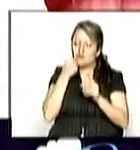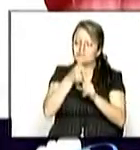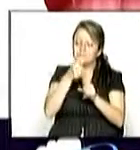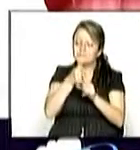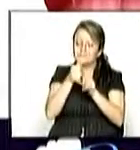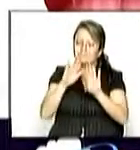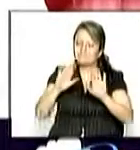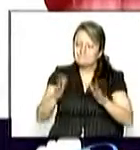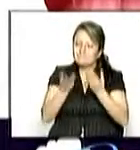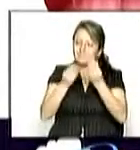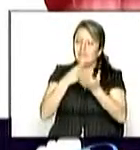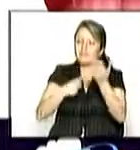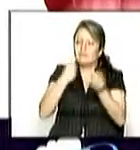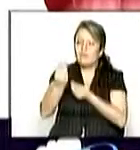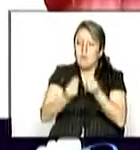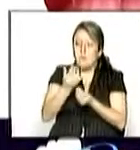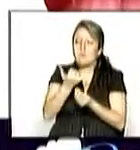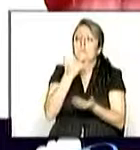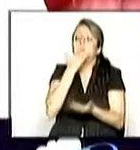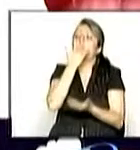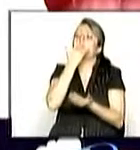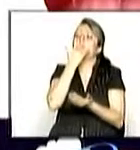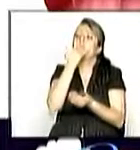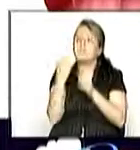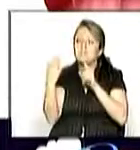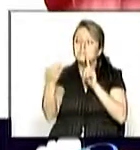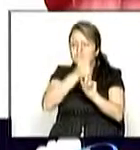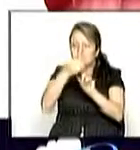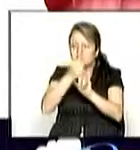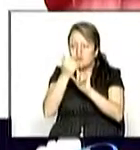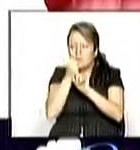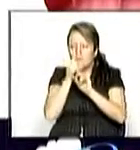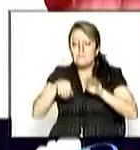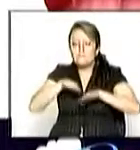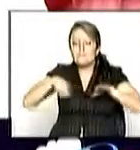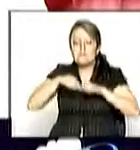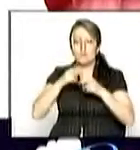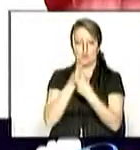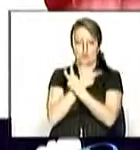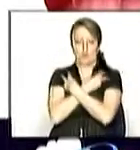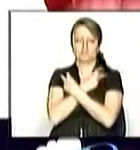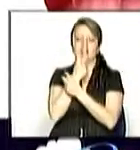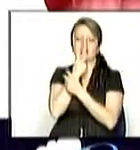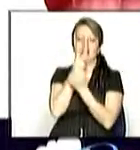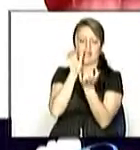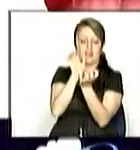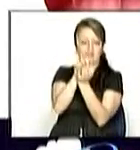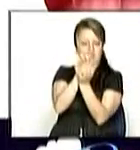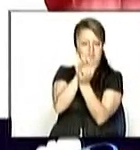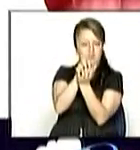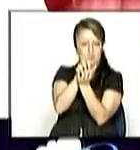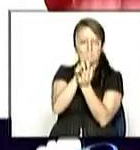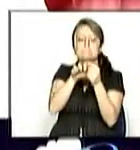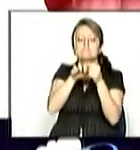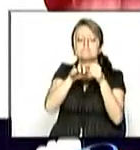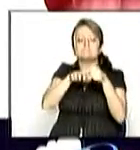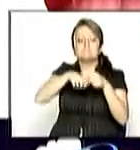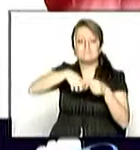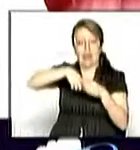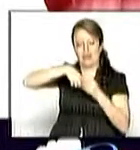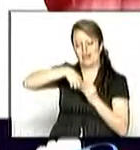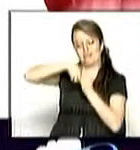¿Qué pasa en esa zona? ¿Qué encontramos debajo del hueso? ¿Cómo es la cicatrización del tejido?